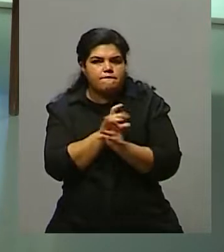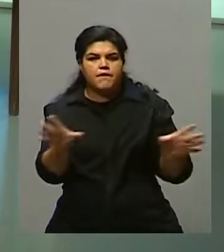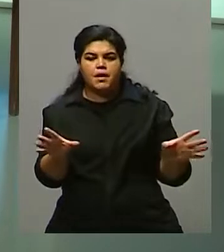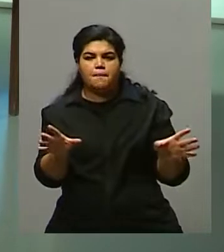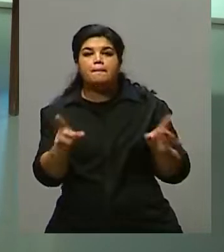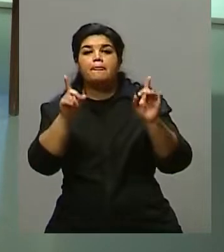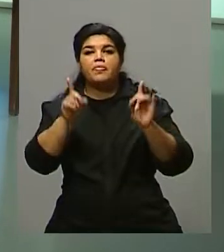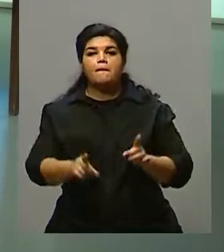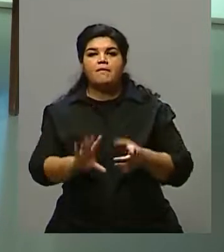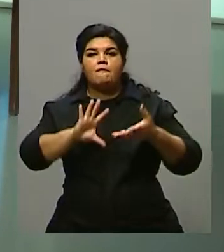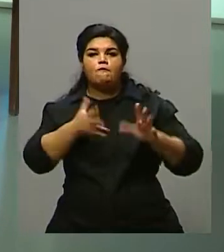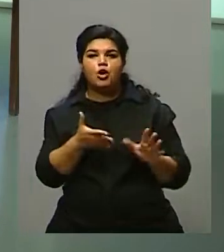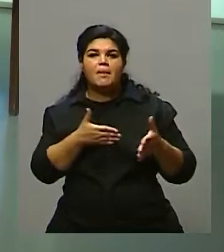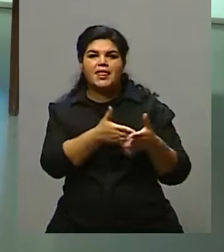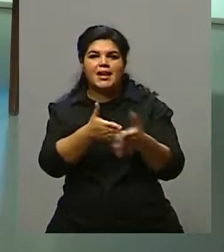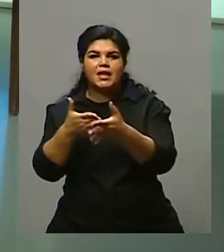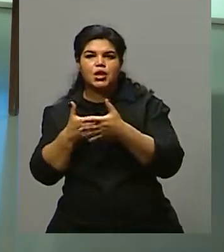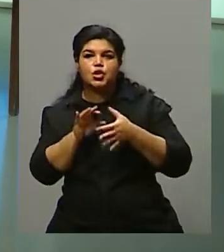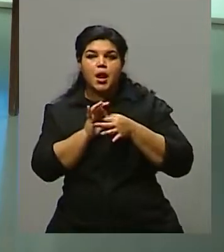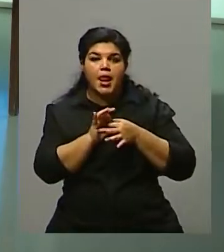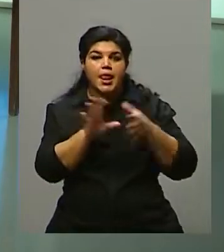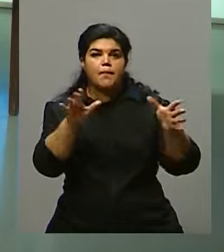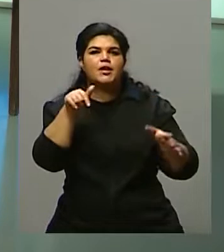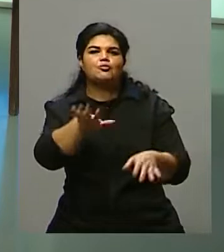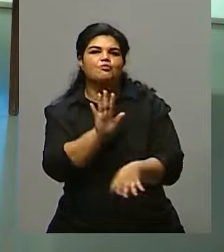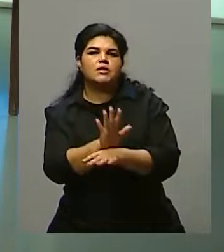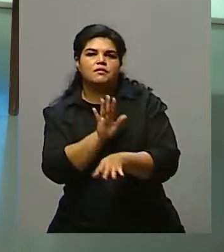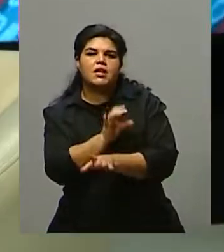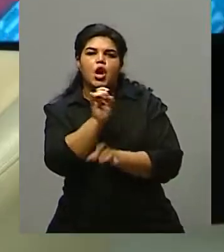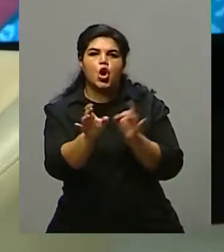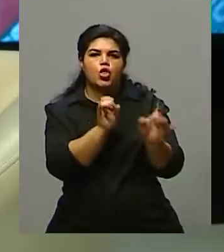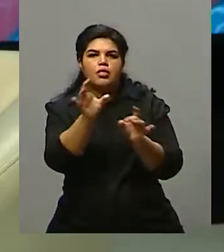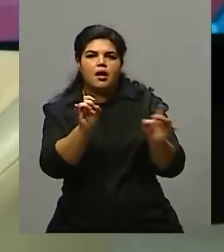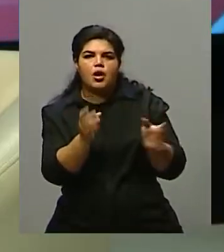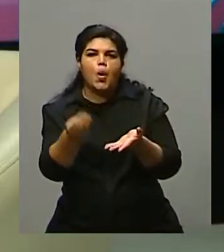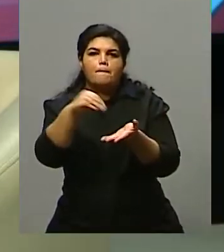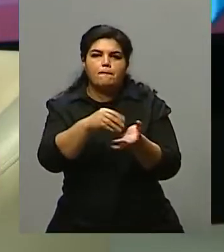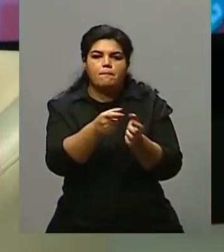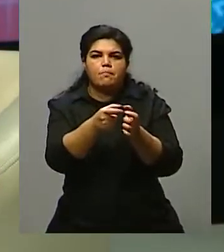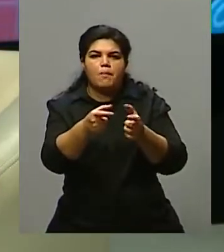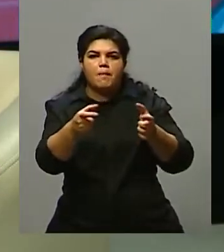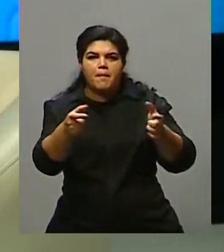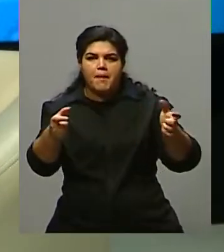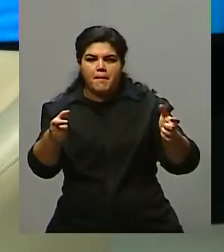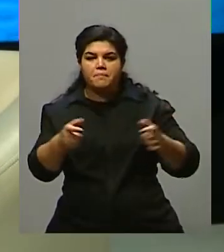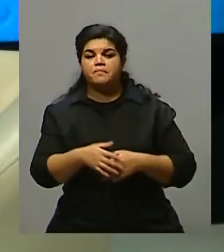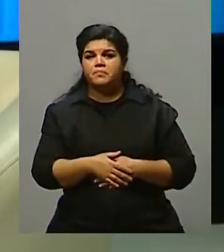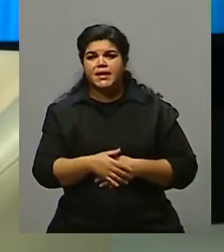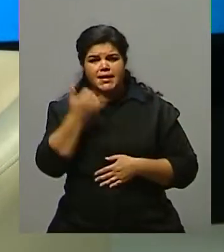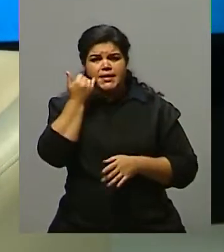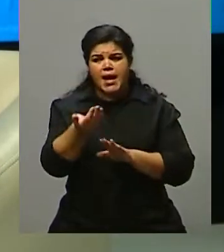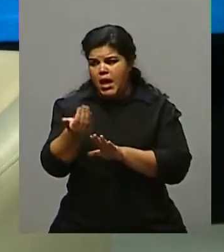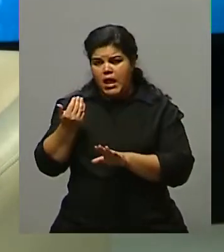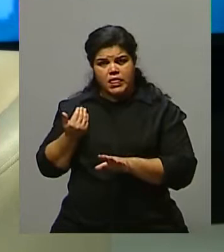medidas de restricción, y eso hace a que eventualmente aumenten un poco más los casos. También, si quieren, y hace poquito tuvimos un